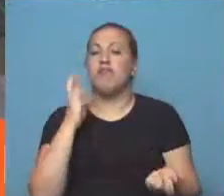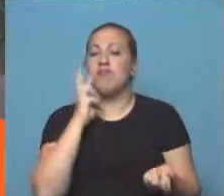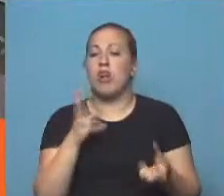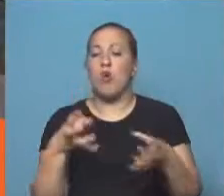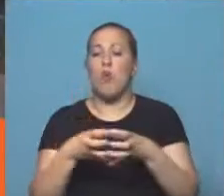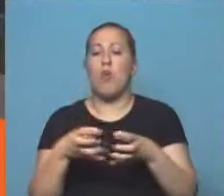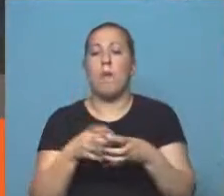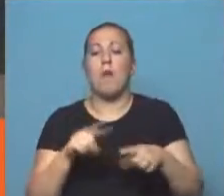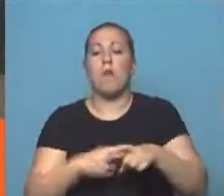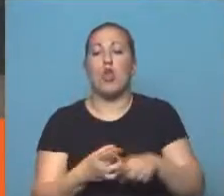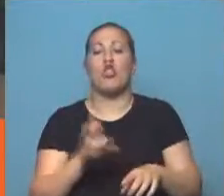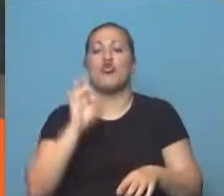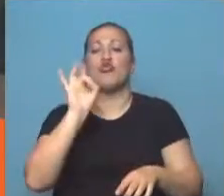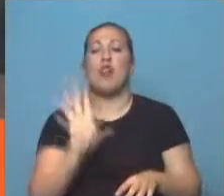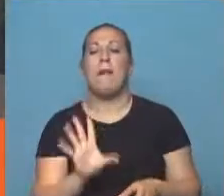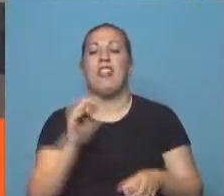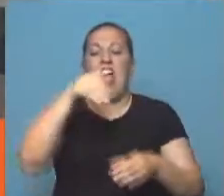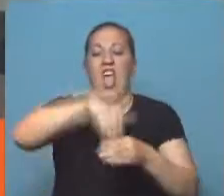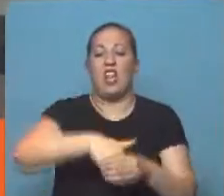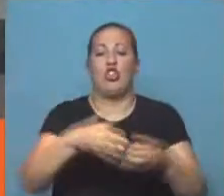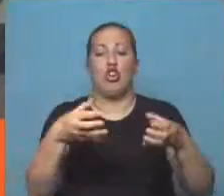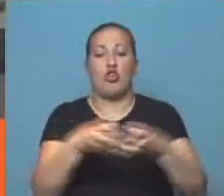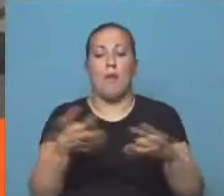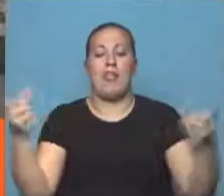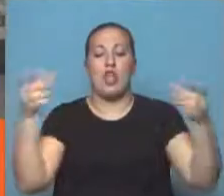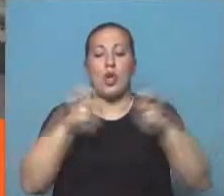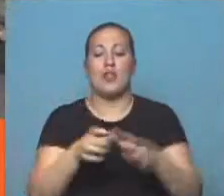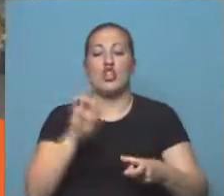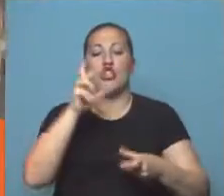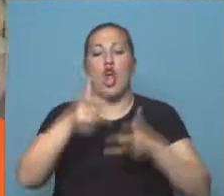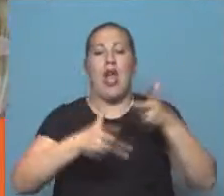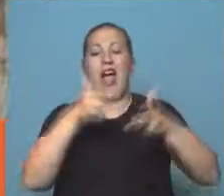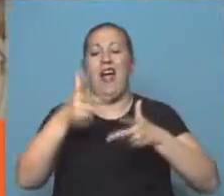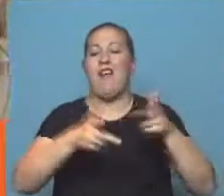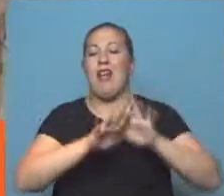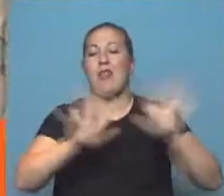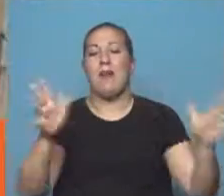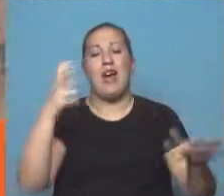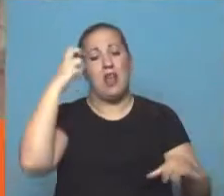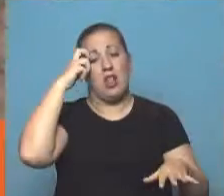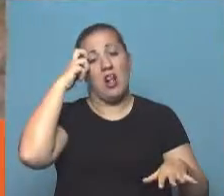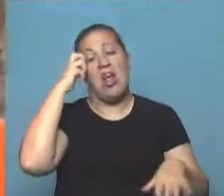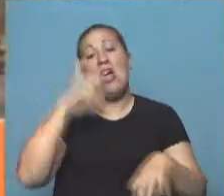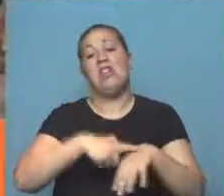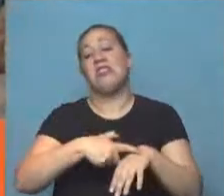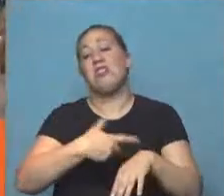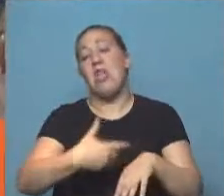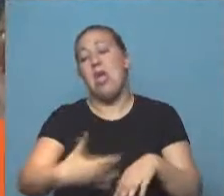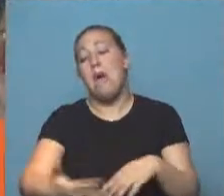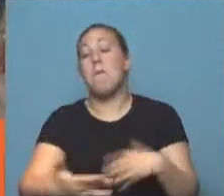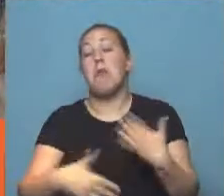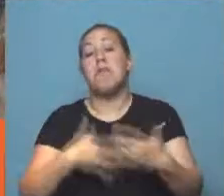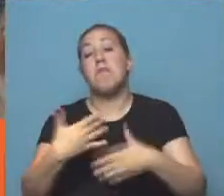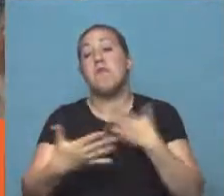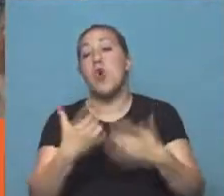partido que hacía política solamente adentro del partido, adentro del comité, hablábamos solamente para los radicales. Y con el tiempo empecé a encontrar, casi sin darme